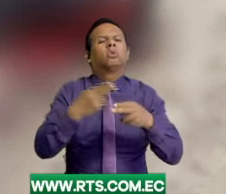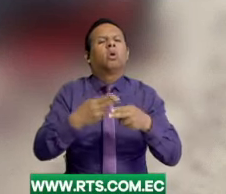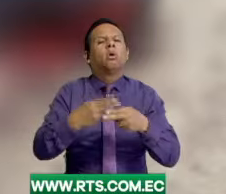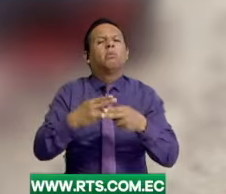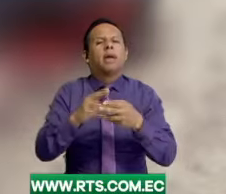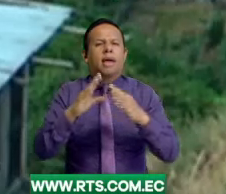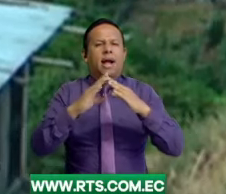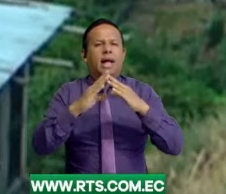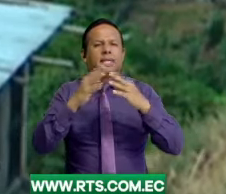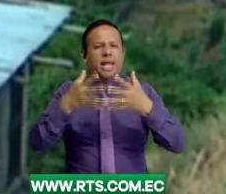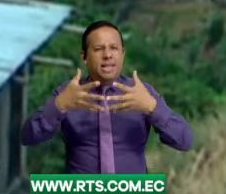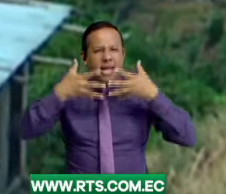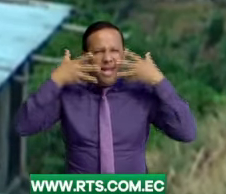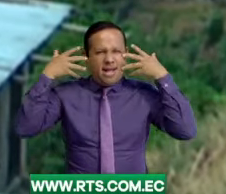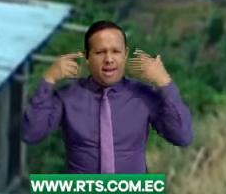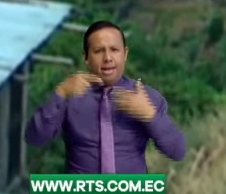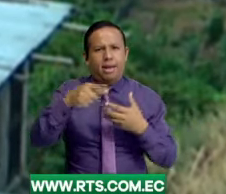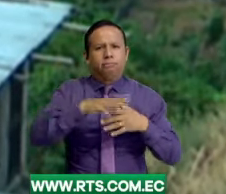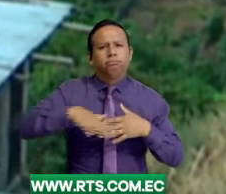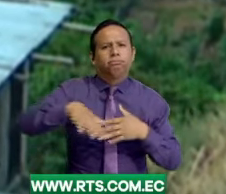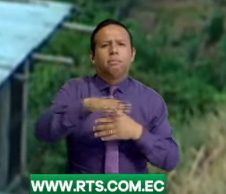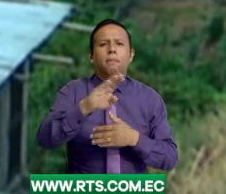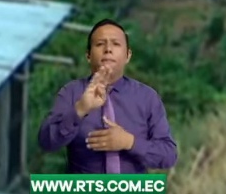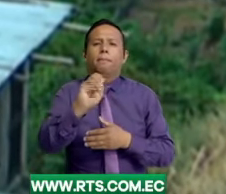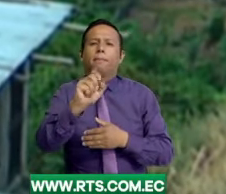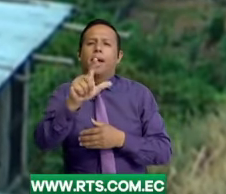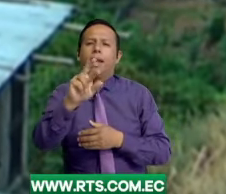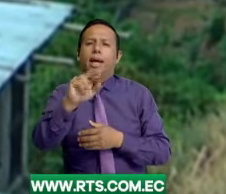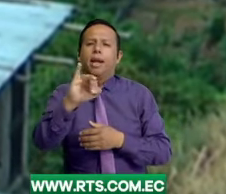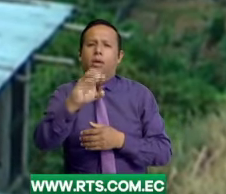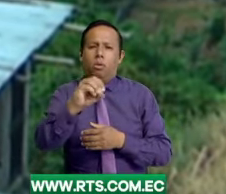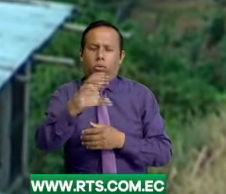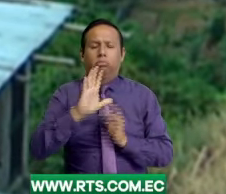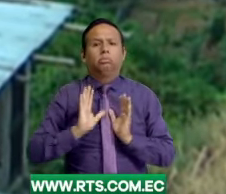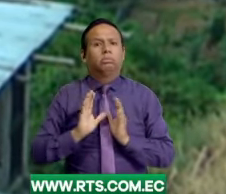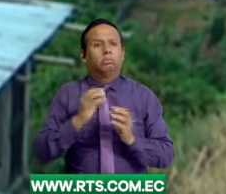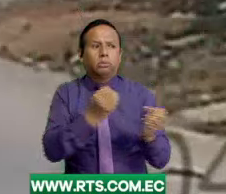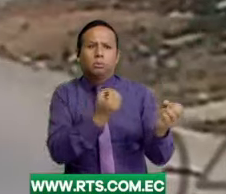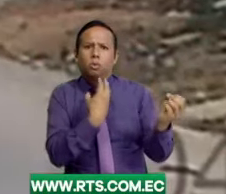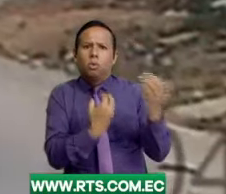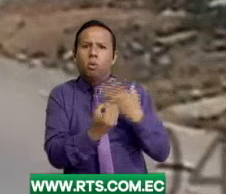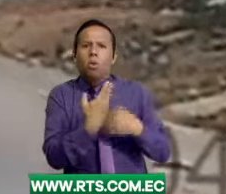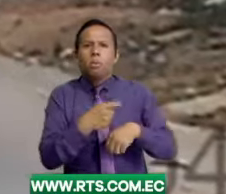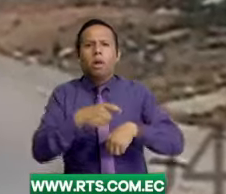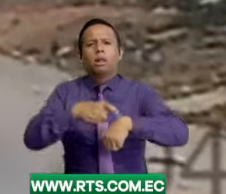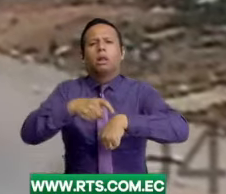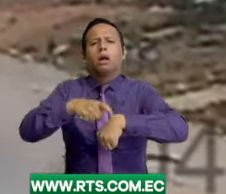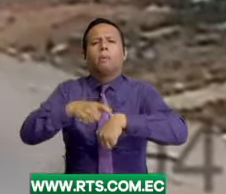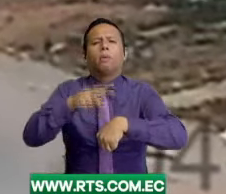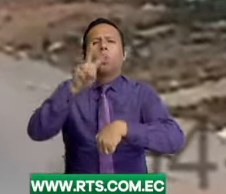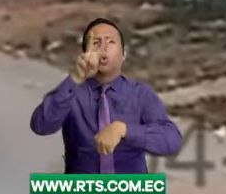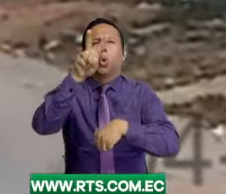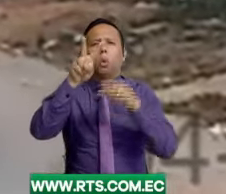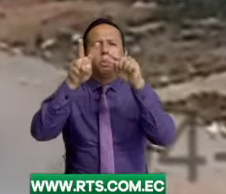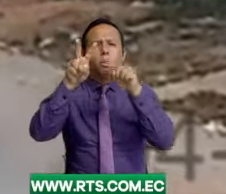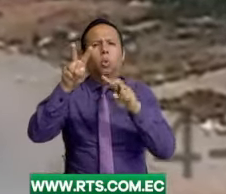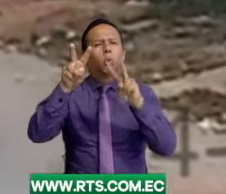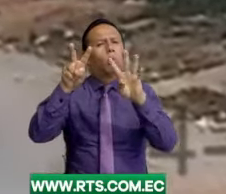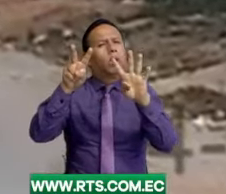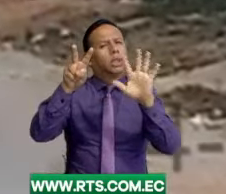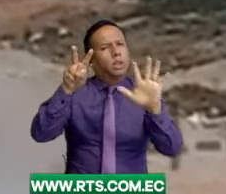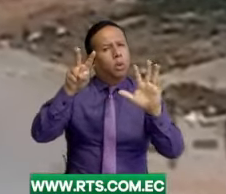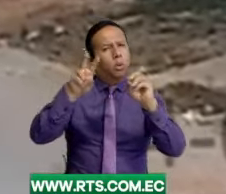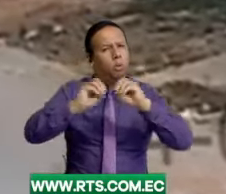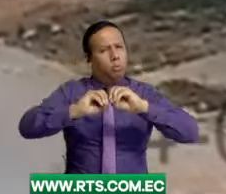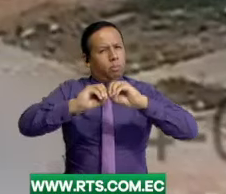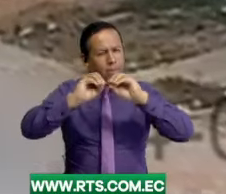Tigre, en el sector de Valerio Estacio, donde según los primeros reportes, a las 14 horas con 45 minutos de este